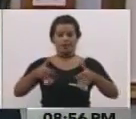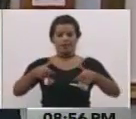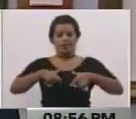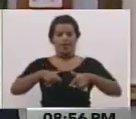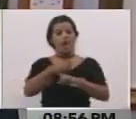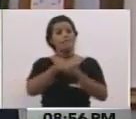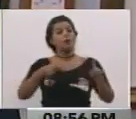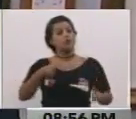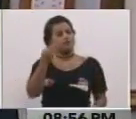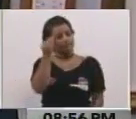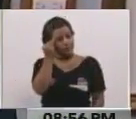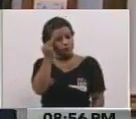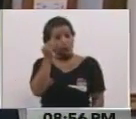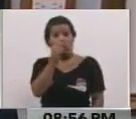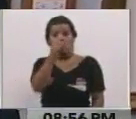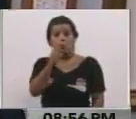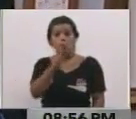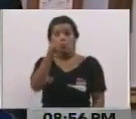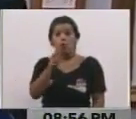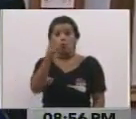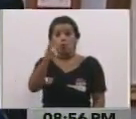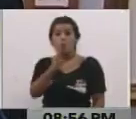a ser el empuje de Yulimar Roy, y yo pienso que en Tokio,